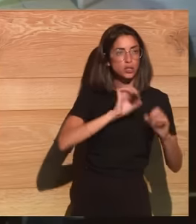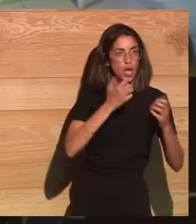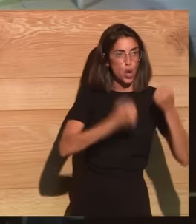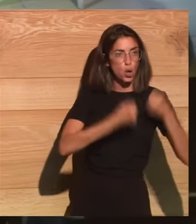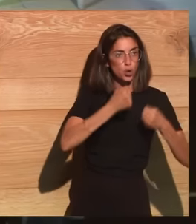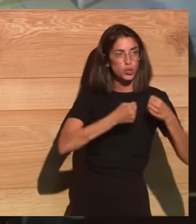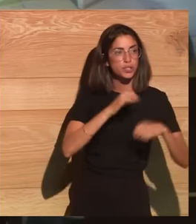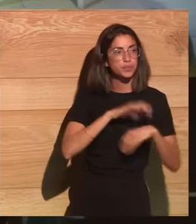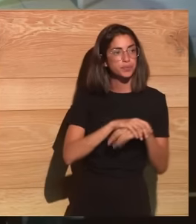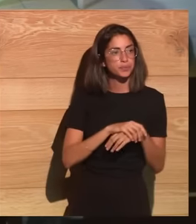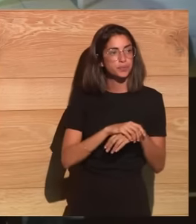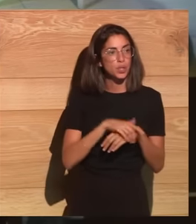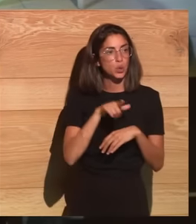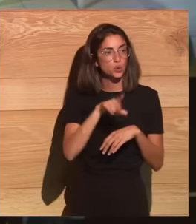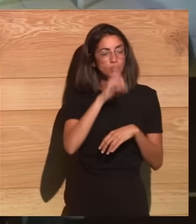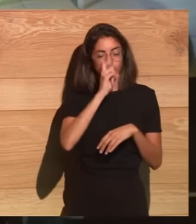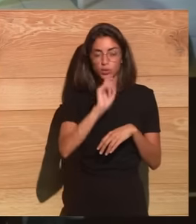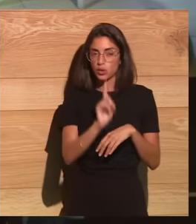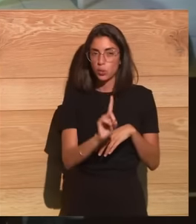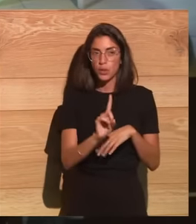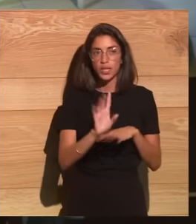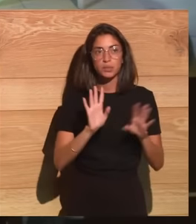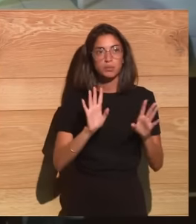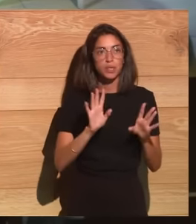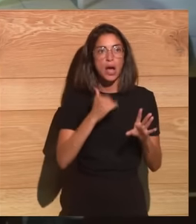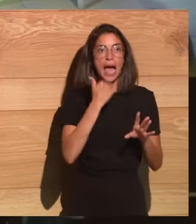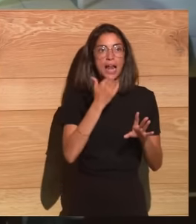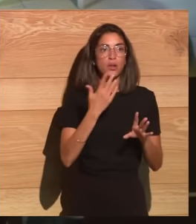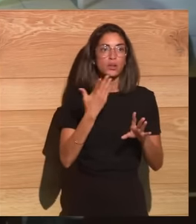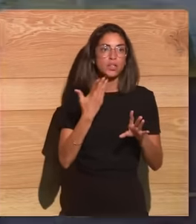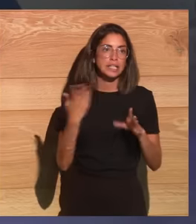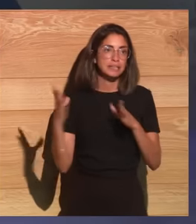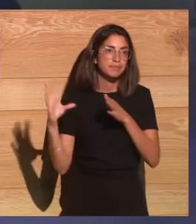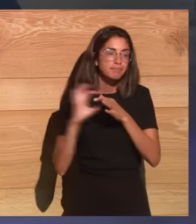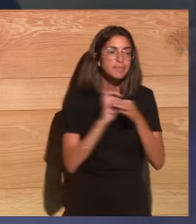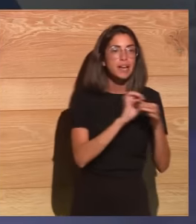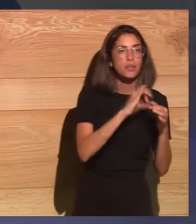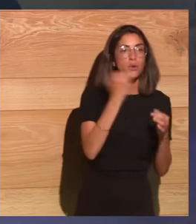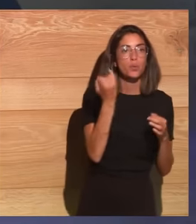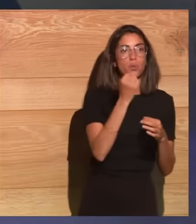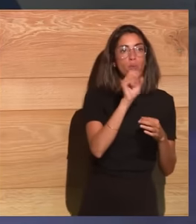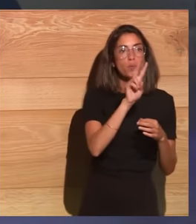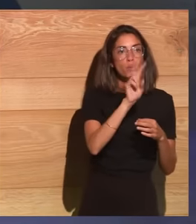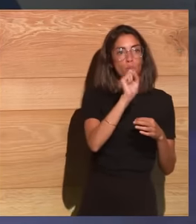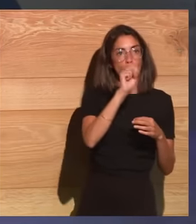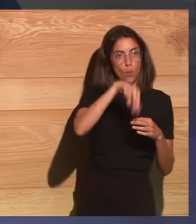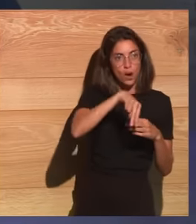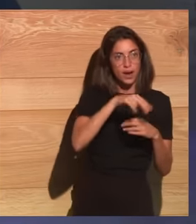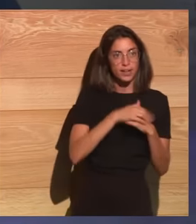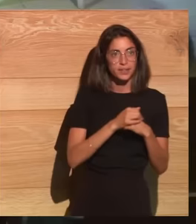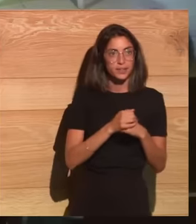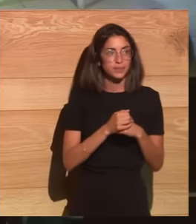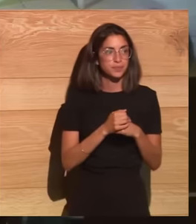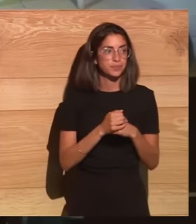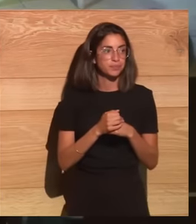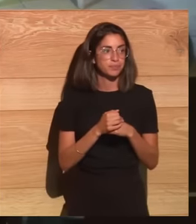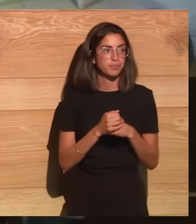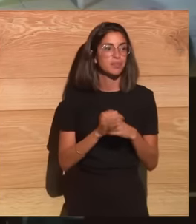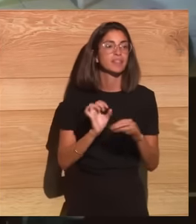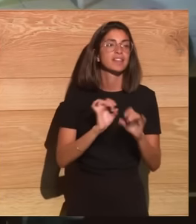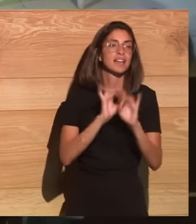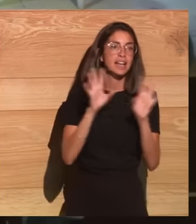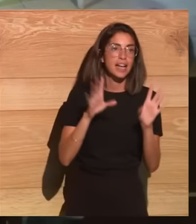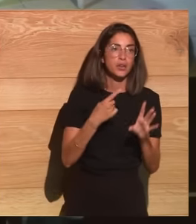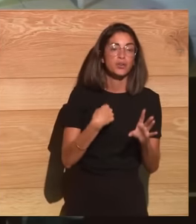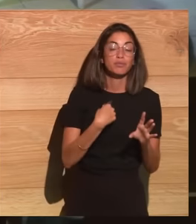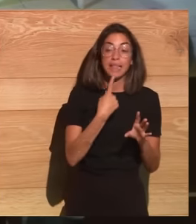coche. Vale. Mira, no sé cuál es la del coche, pero será una que involucra a Juan. Por ¡hombre, supuesto! ¡Hombre, claro. hombre! Por supuesto. Y además, no digo